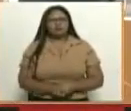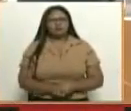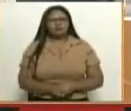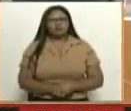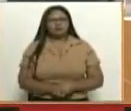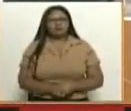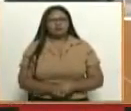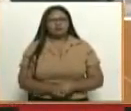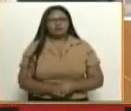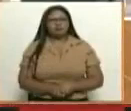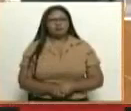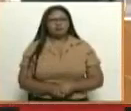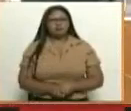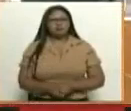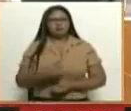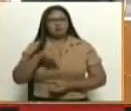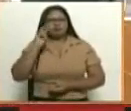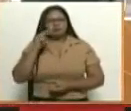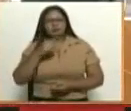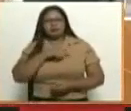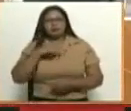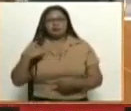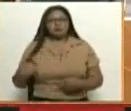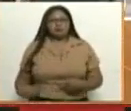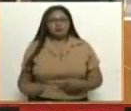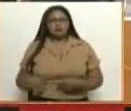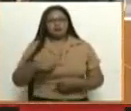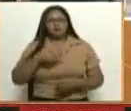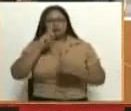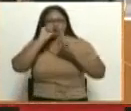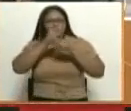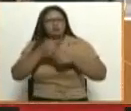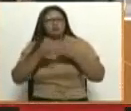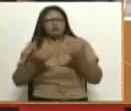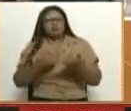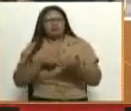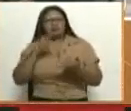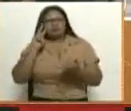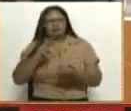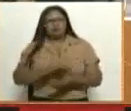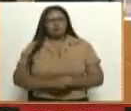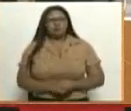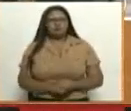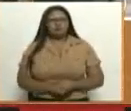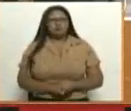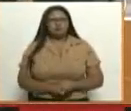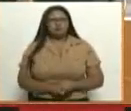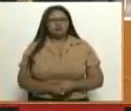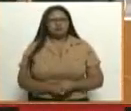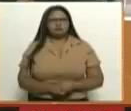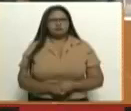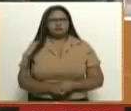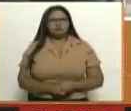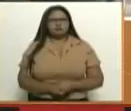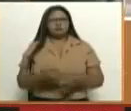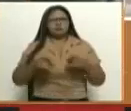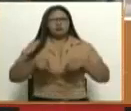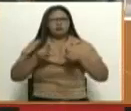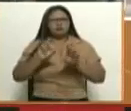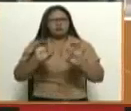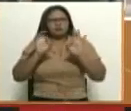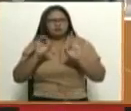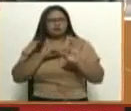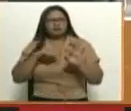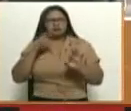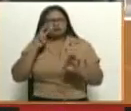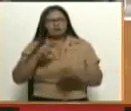en China. Sí. Después de un reconocimiento. Entonces, sobre todo el caso de Centroamérica, que es un terreno que era exclusivamente